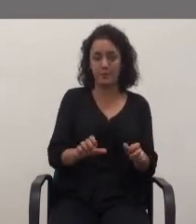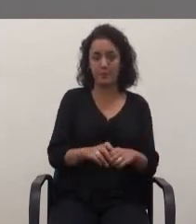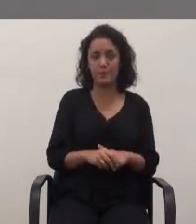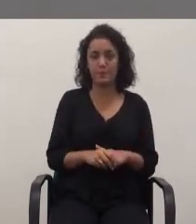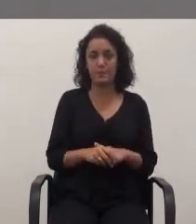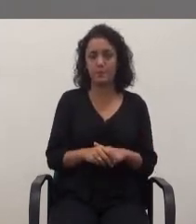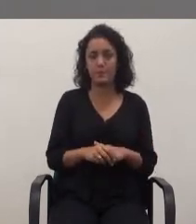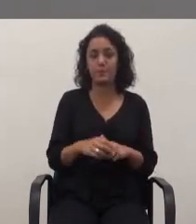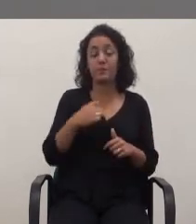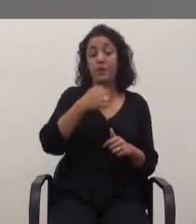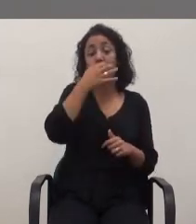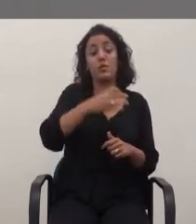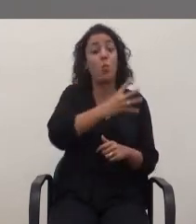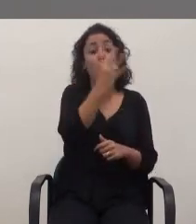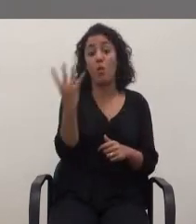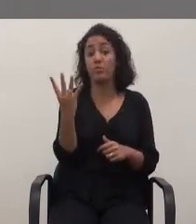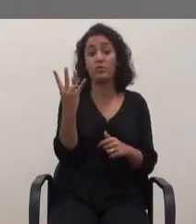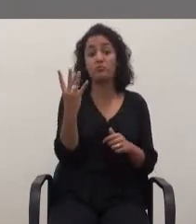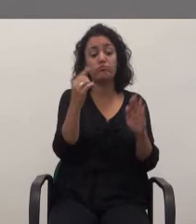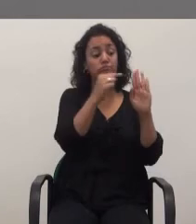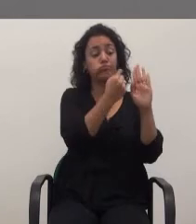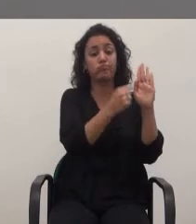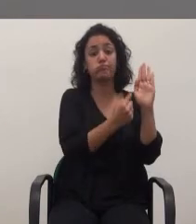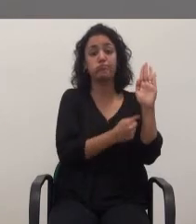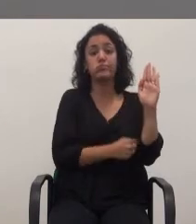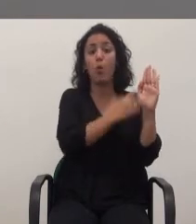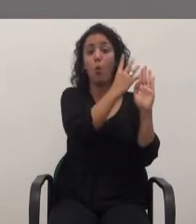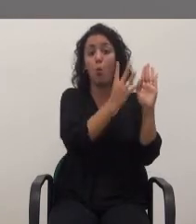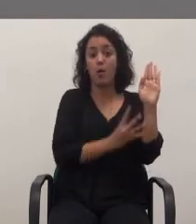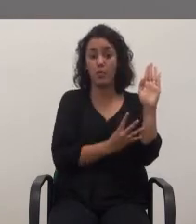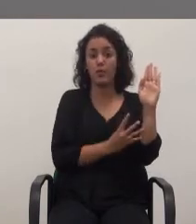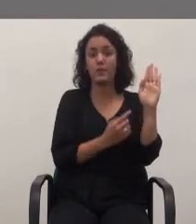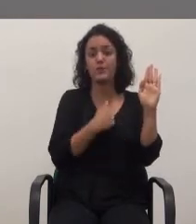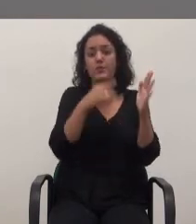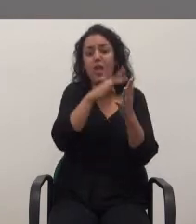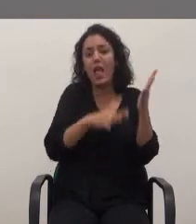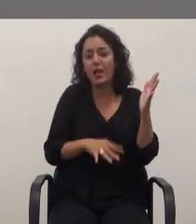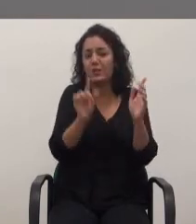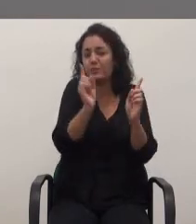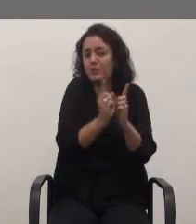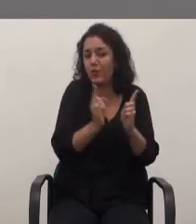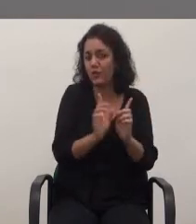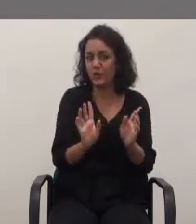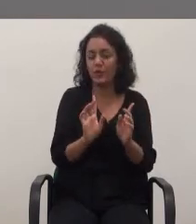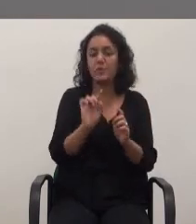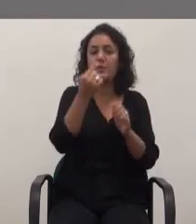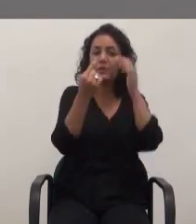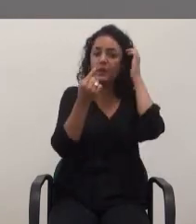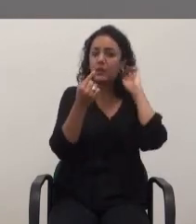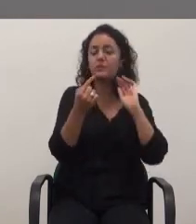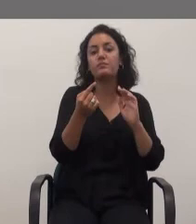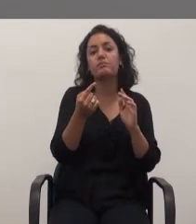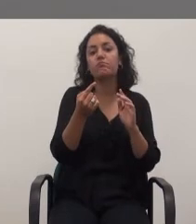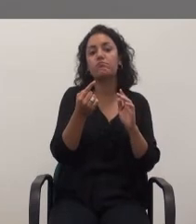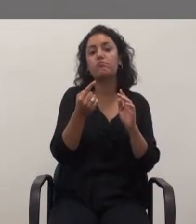Voy a decir cuatro cosas o voy a organizarlas en cuatro puntos. Y leo un poquito para no perderme. El primero es la consolidación del